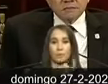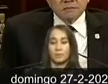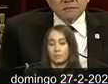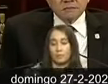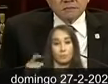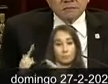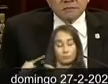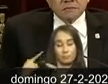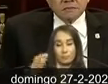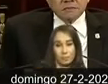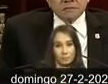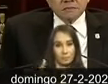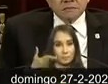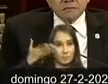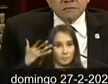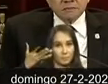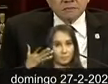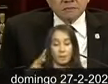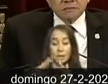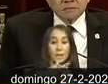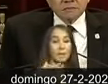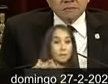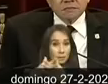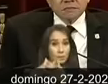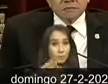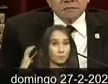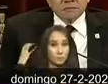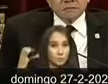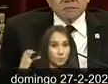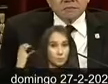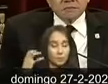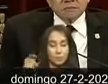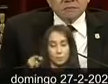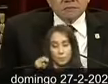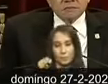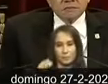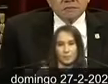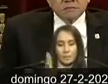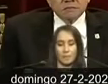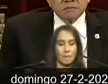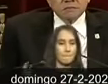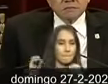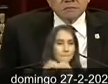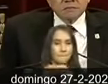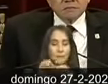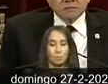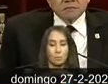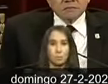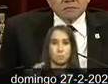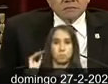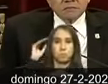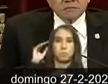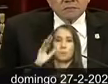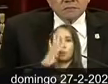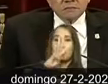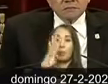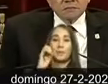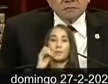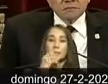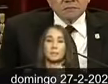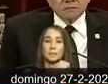domésticos. En Estados Unidos y en Europa tienen la mayor inflación en más de 40